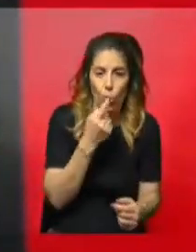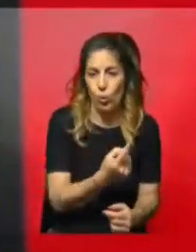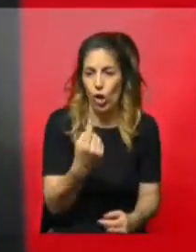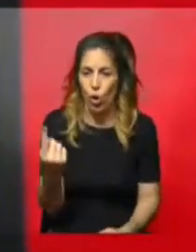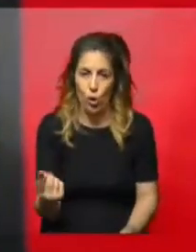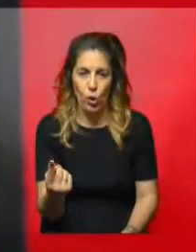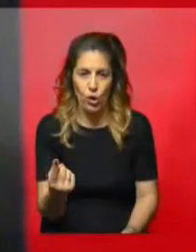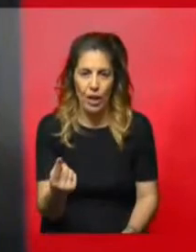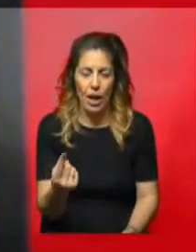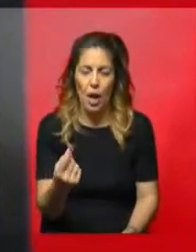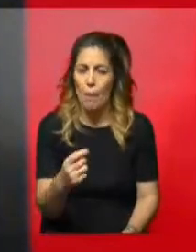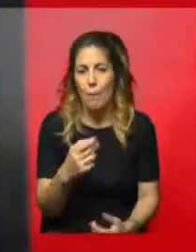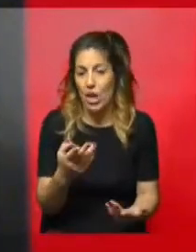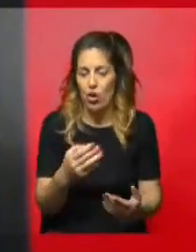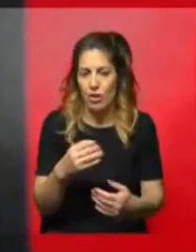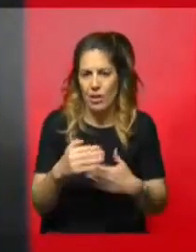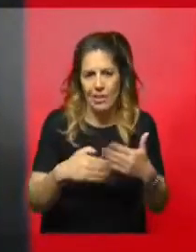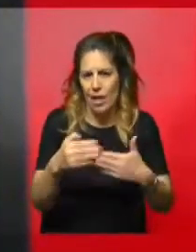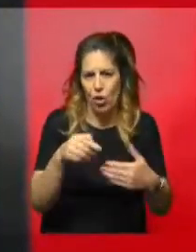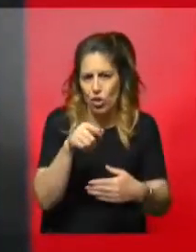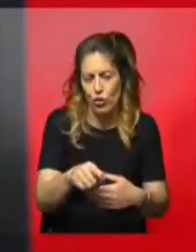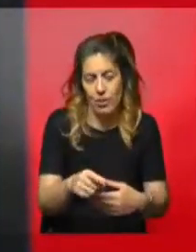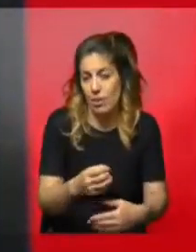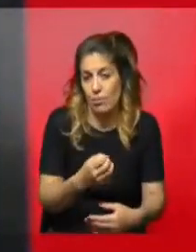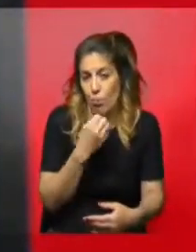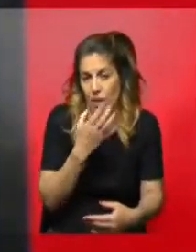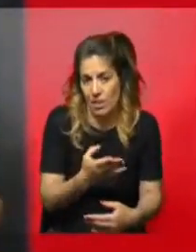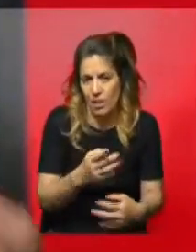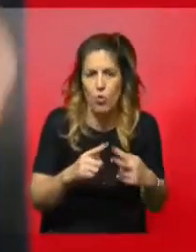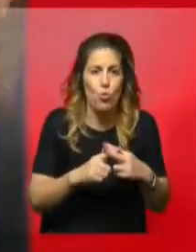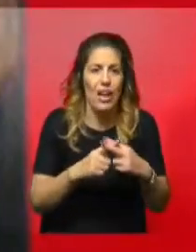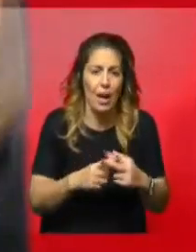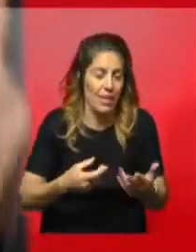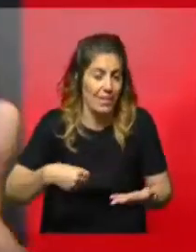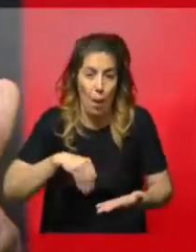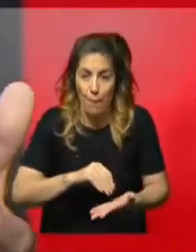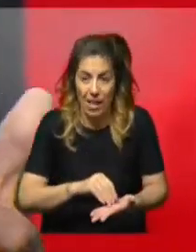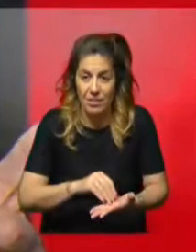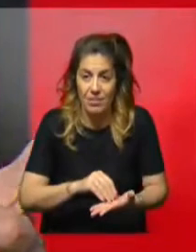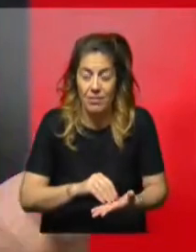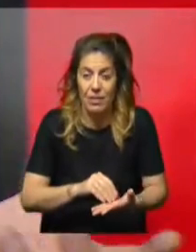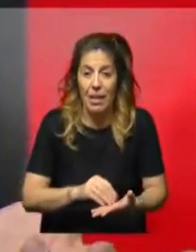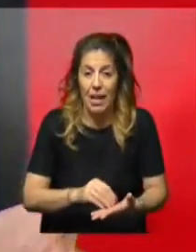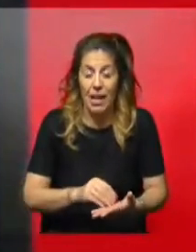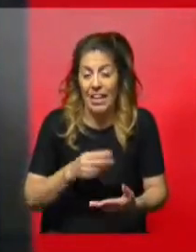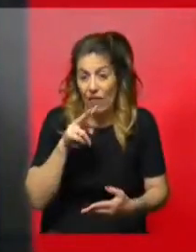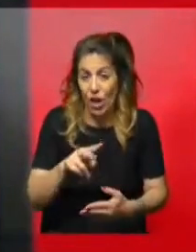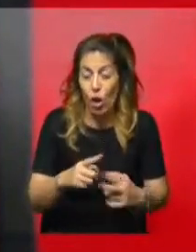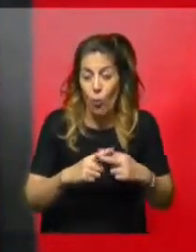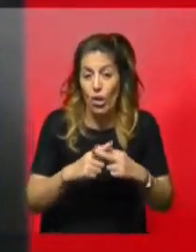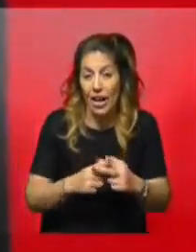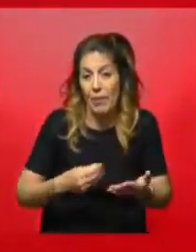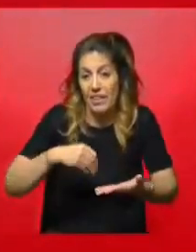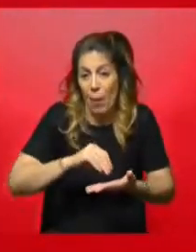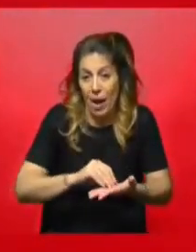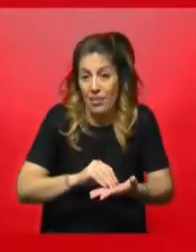no habilitadísimo es una herramienta más es una herramienta más entonces que considerarlo una herramienta digo puedo